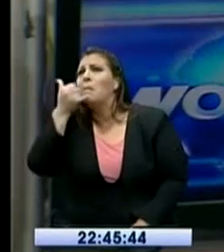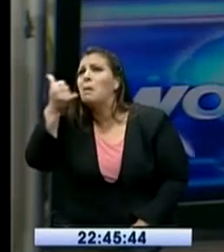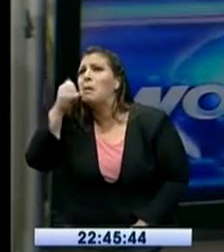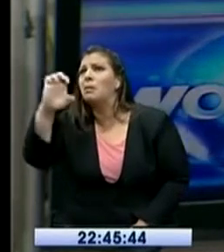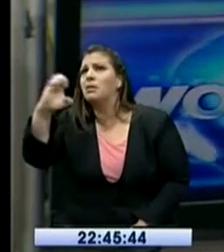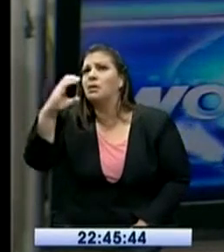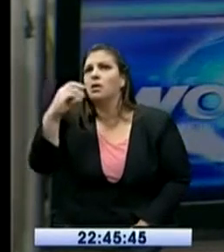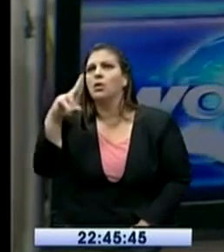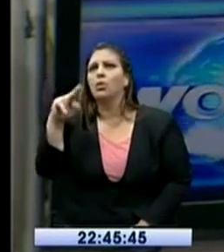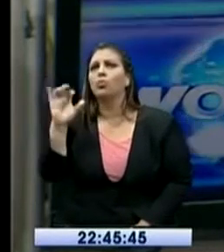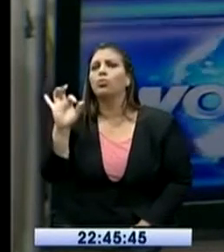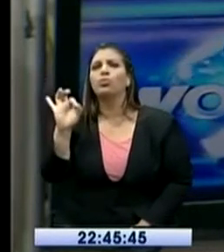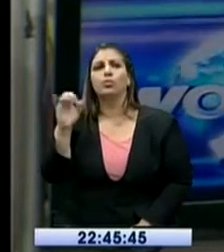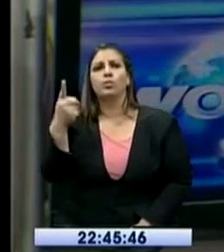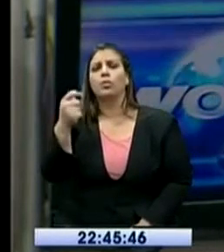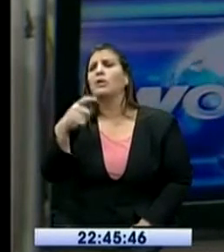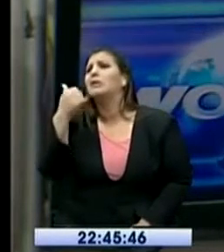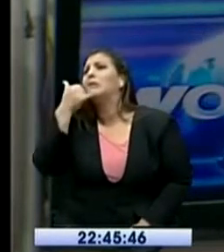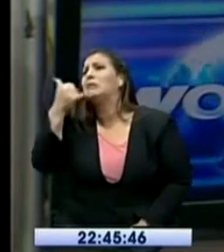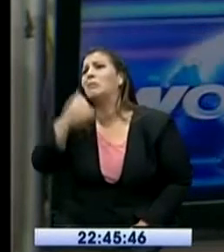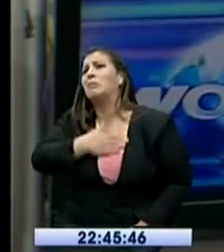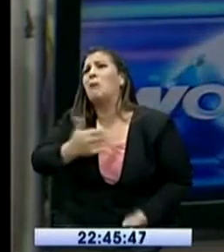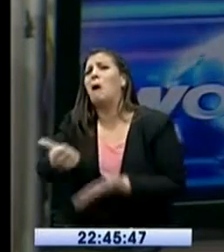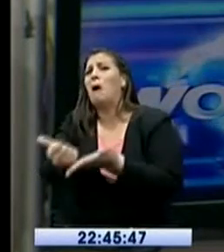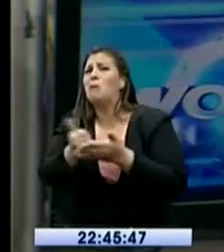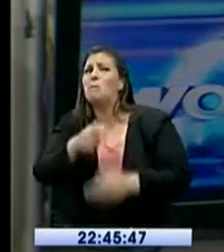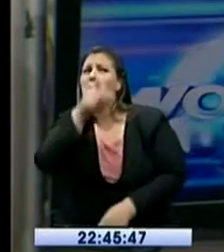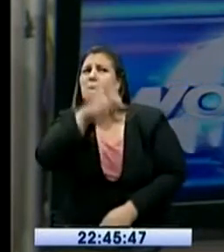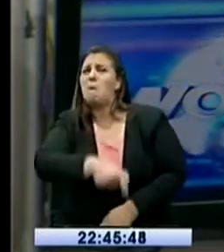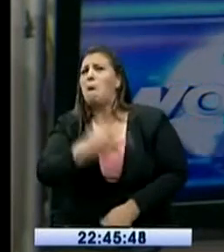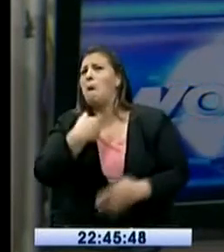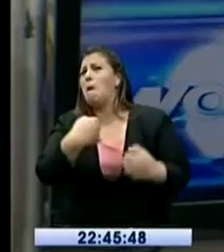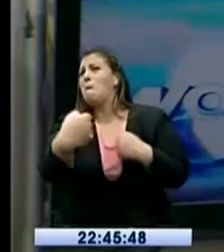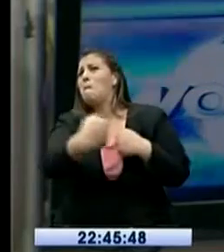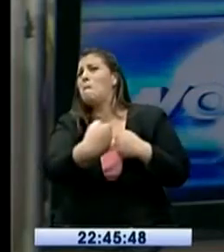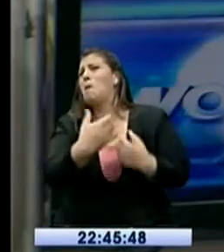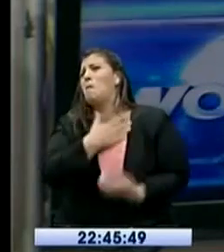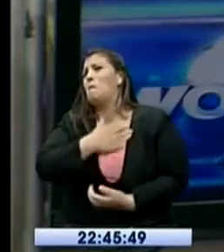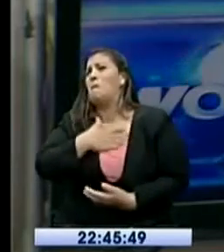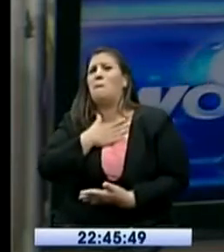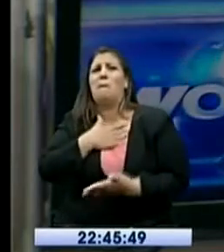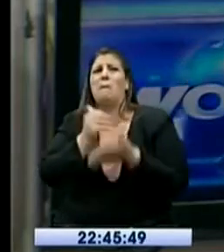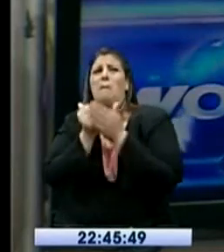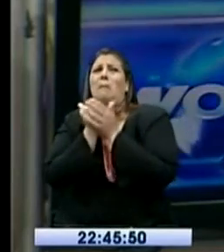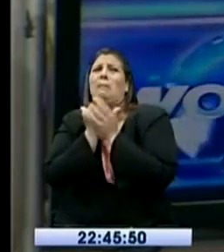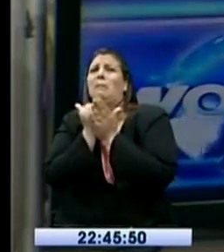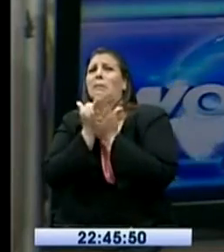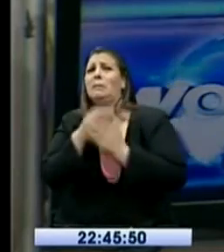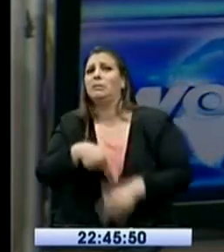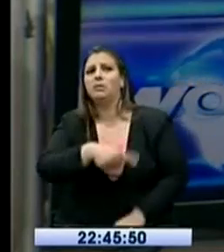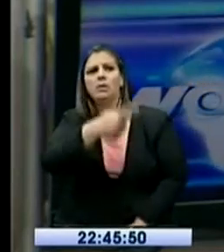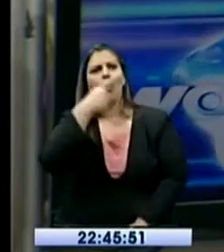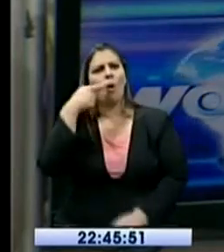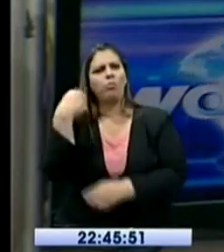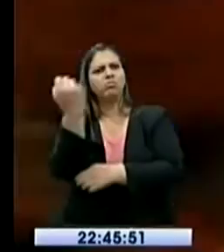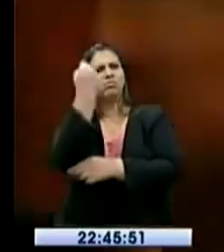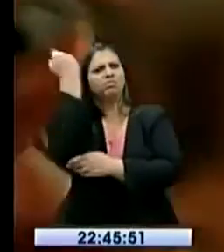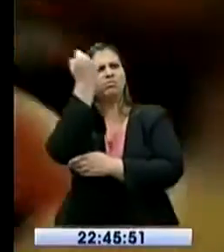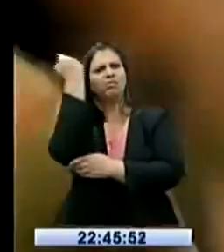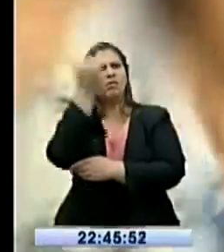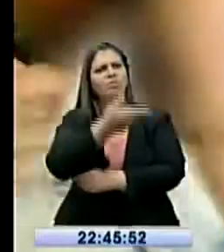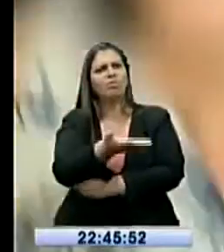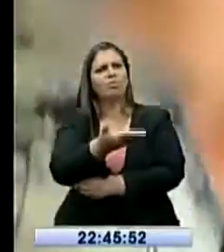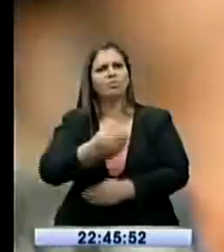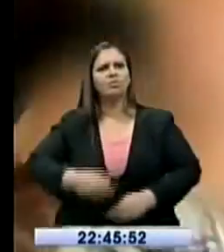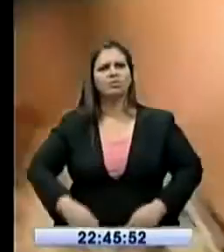urgente. El principal implicado es el participante de un reality televisivo. Veamos. Para todo